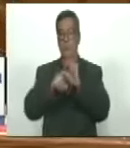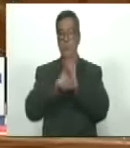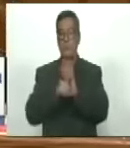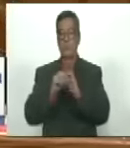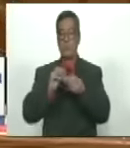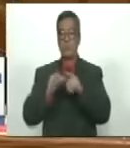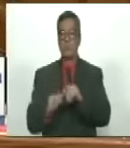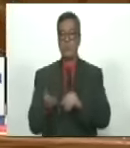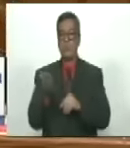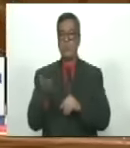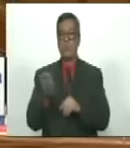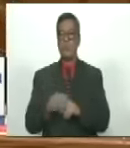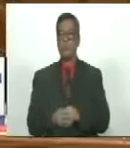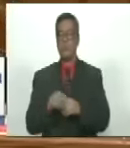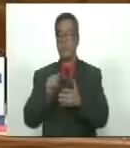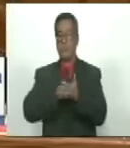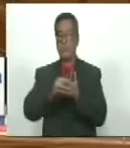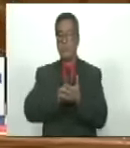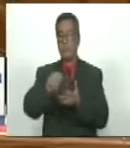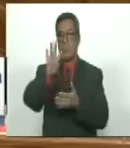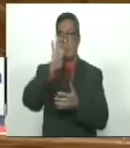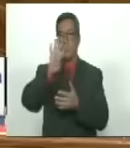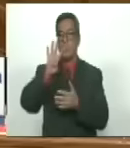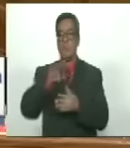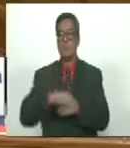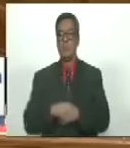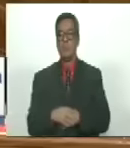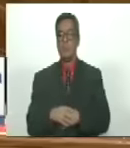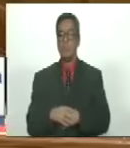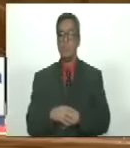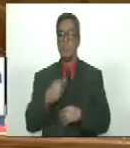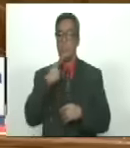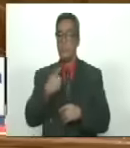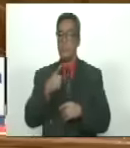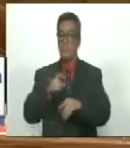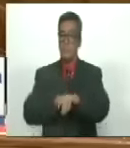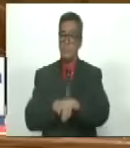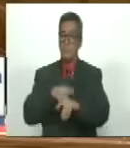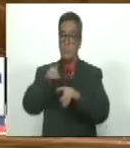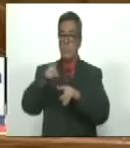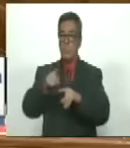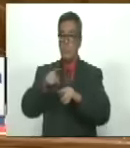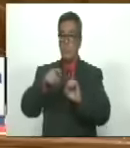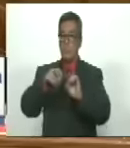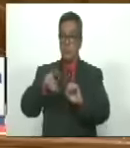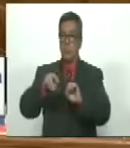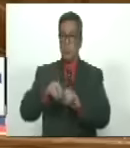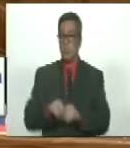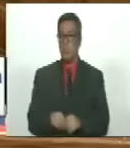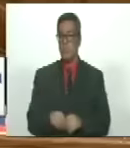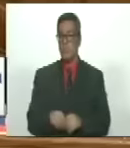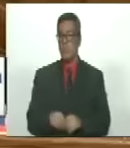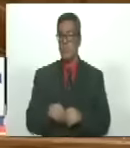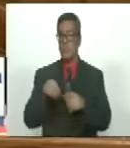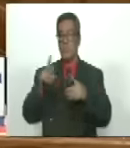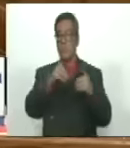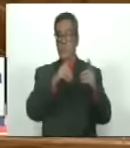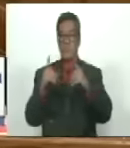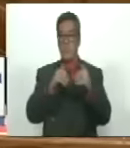caracteres fundamentales. El artículo 4 declara el carácter írrito del laudo arbitral